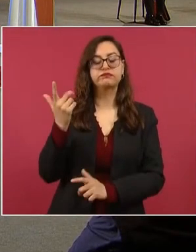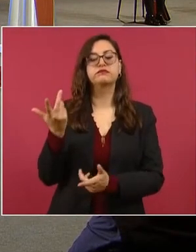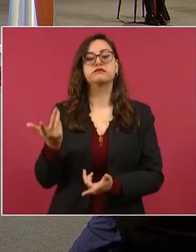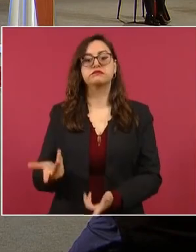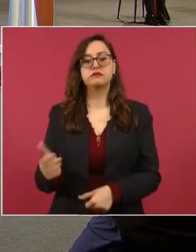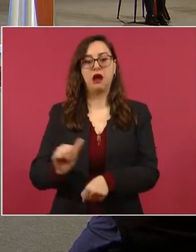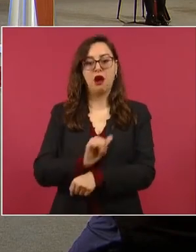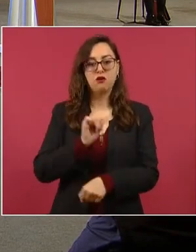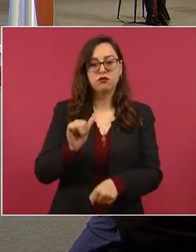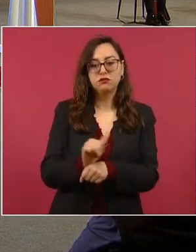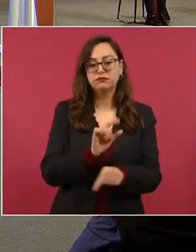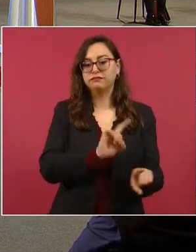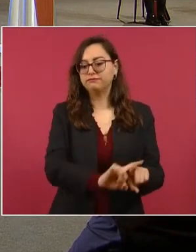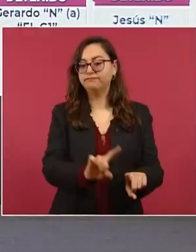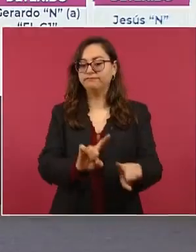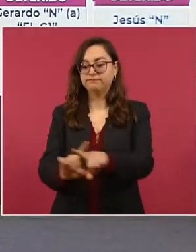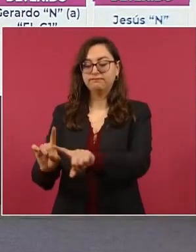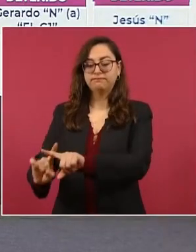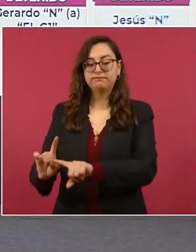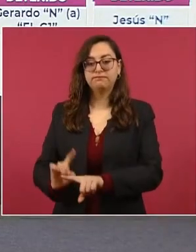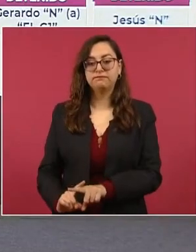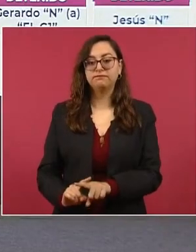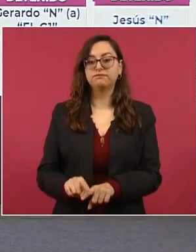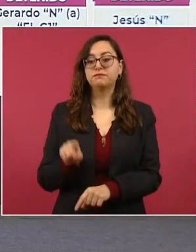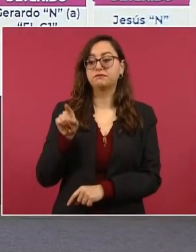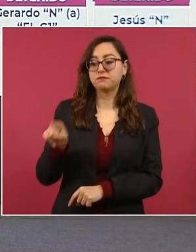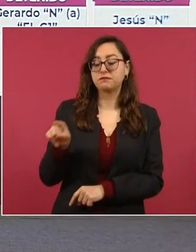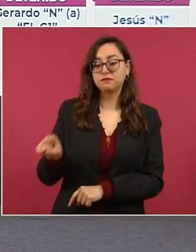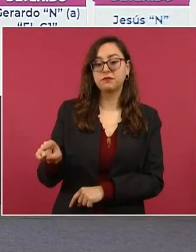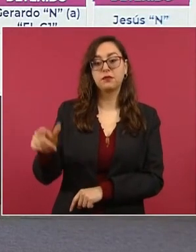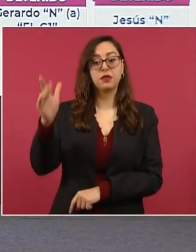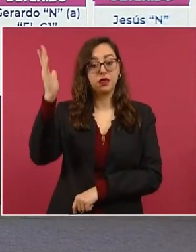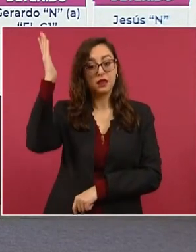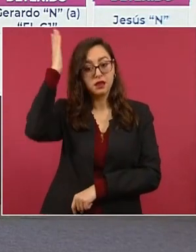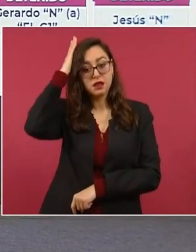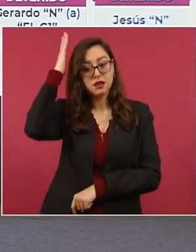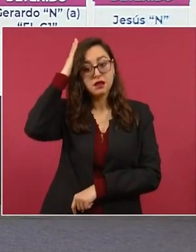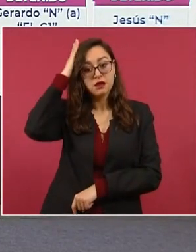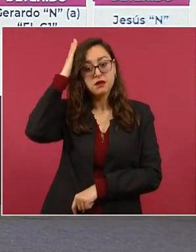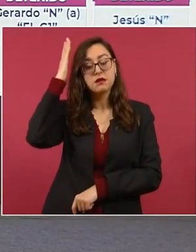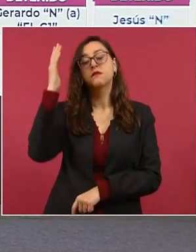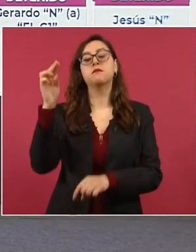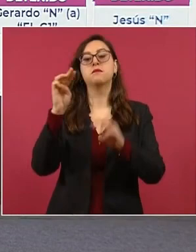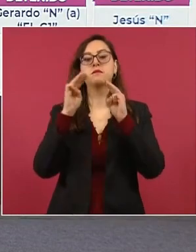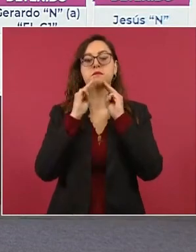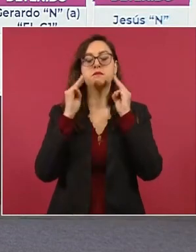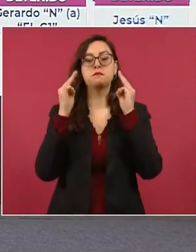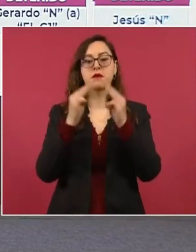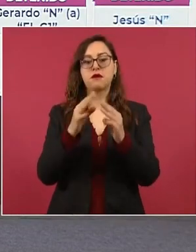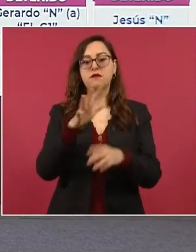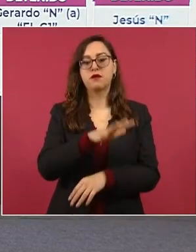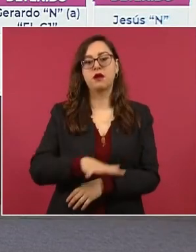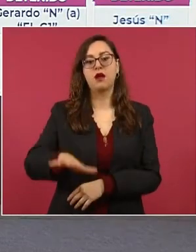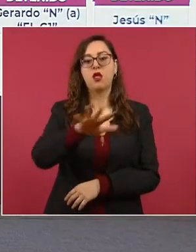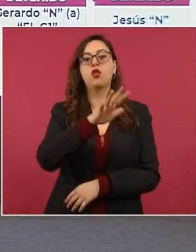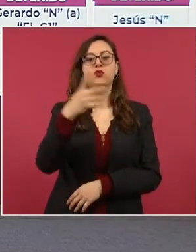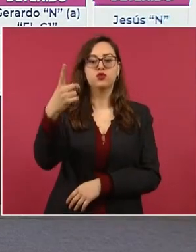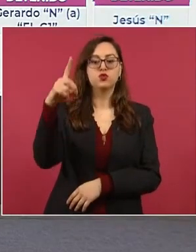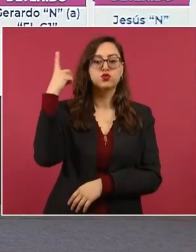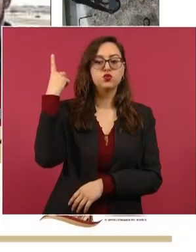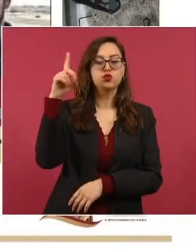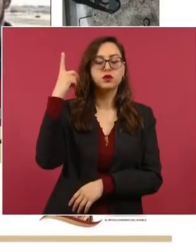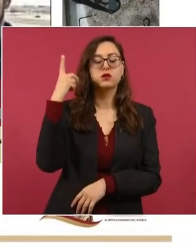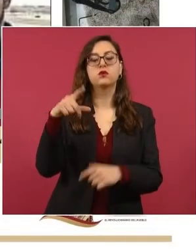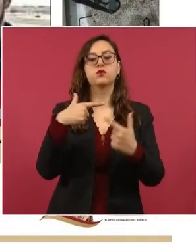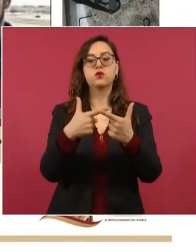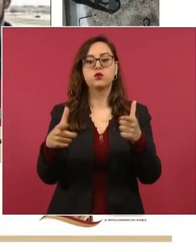y vehículos. Gerardo N. es señalado como presunto jefe de plaza en la ciudad de Durango y operador financiero del